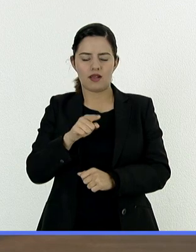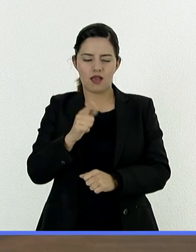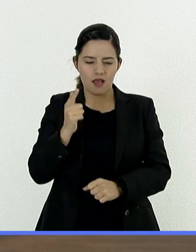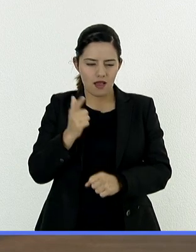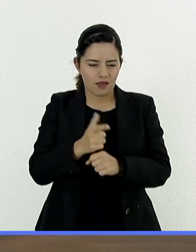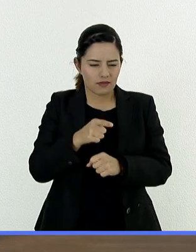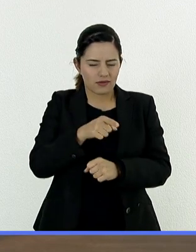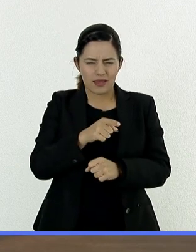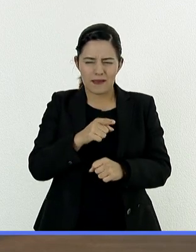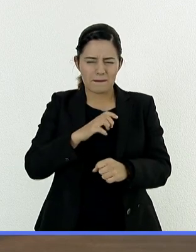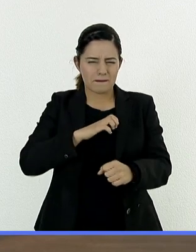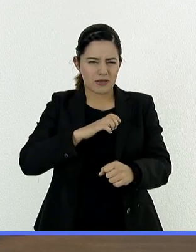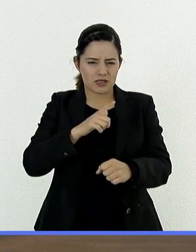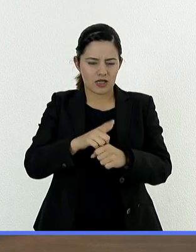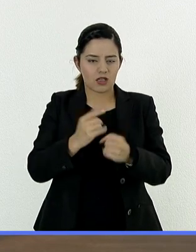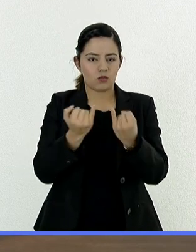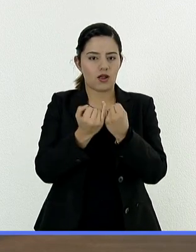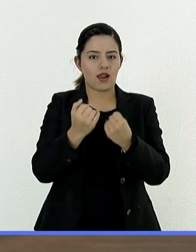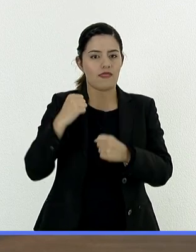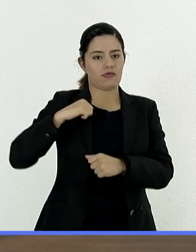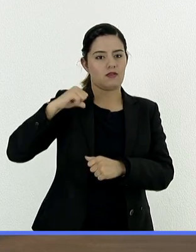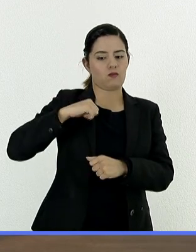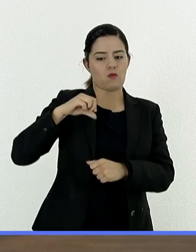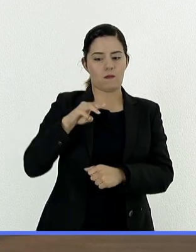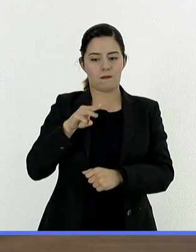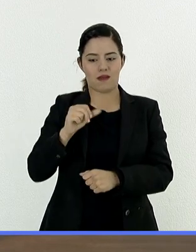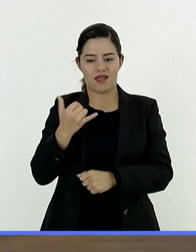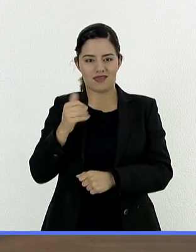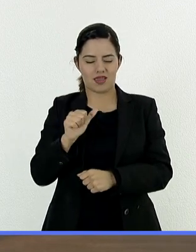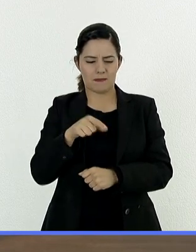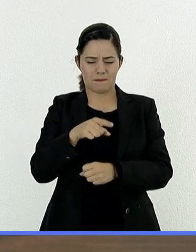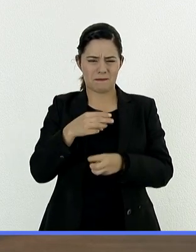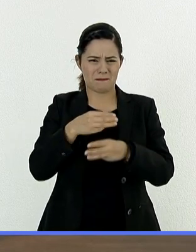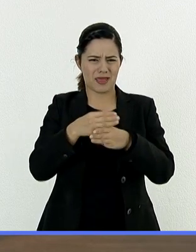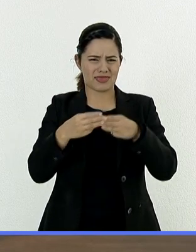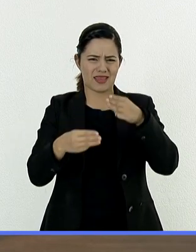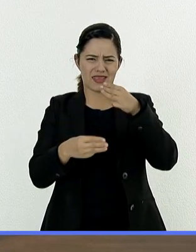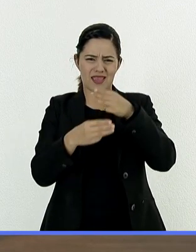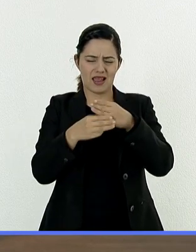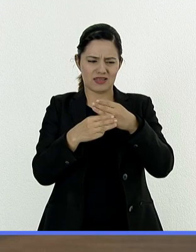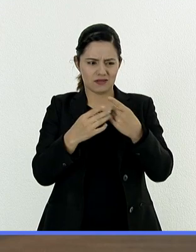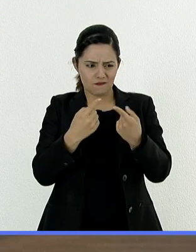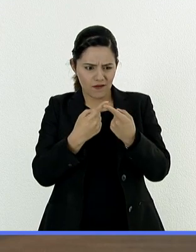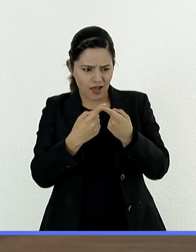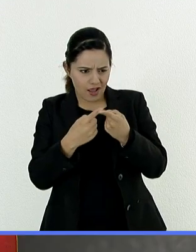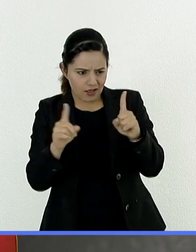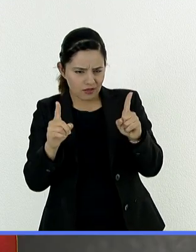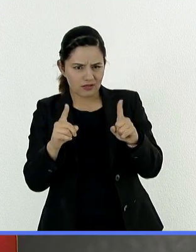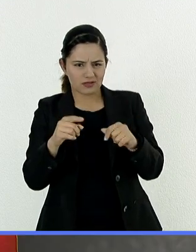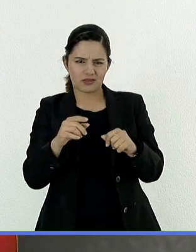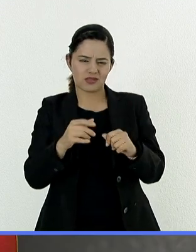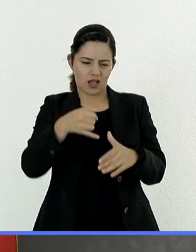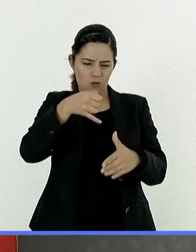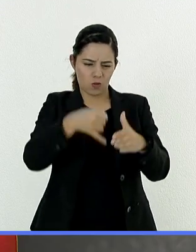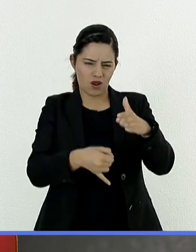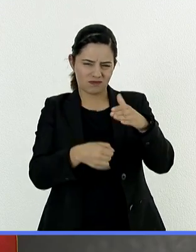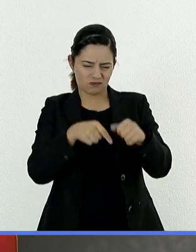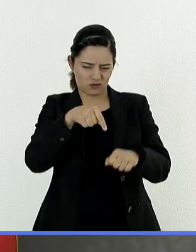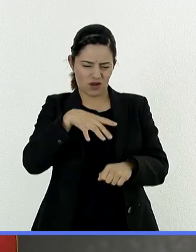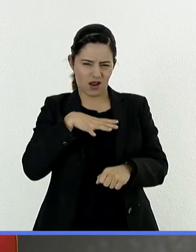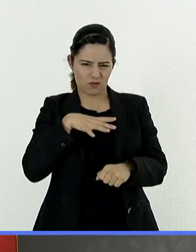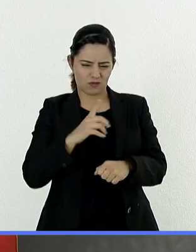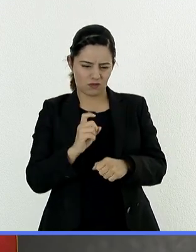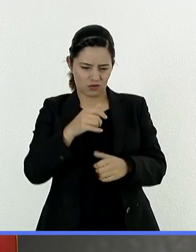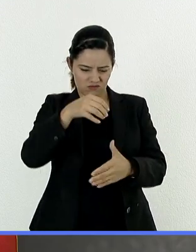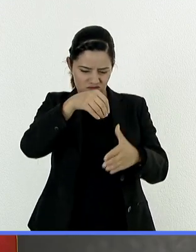antiguos mayas que están sumergidos y que por eso no se habían visto en superficie porque en rituales o construcciones o